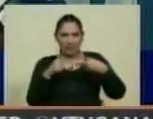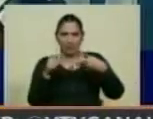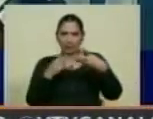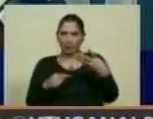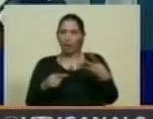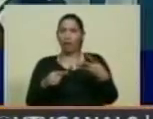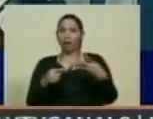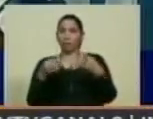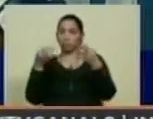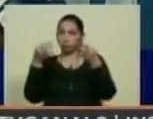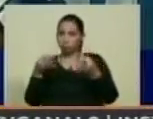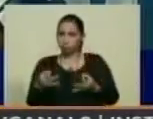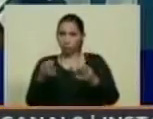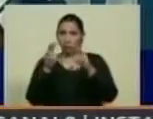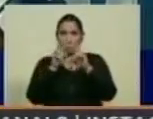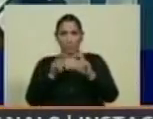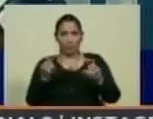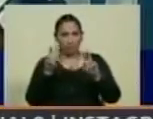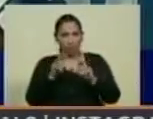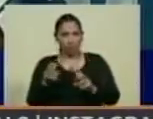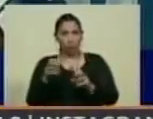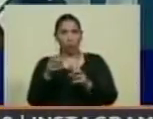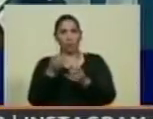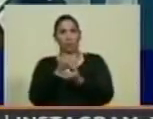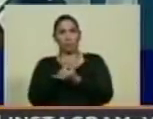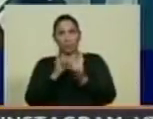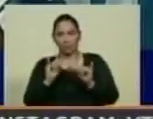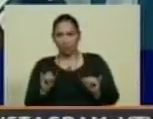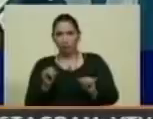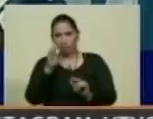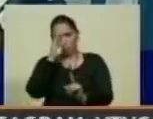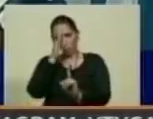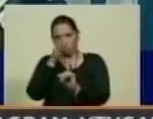como esta, independiente, imparcial y objetiva.